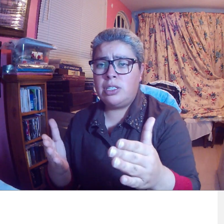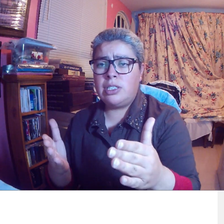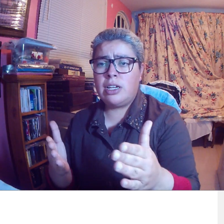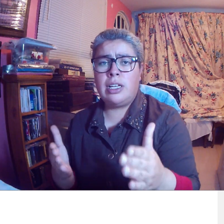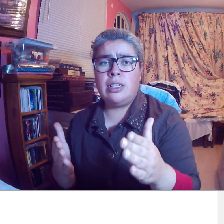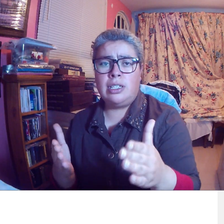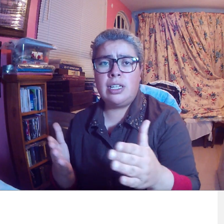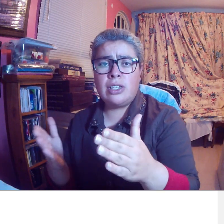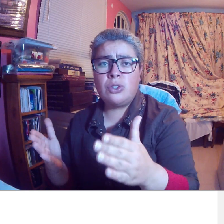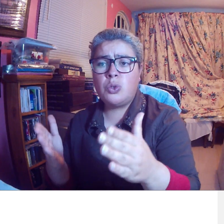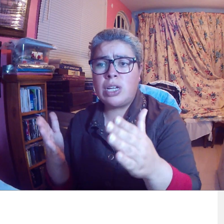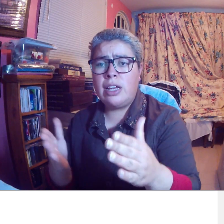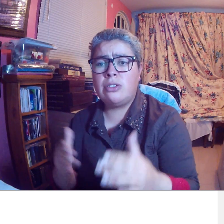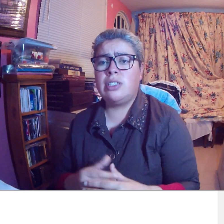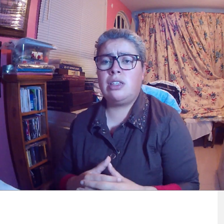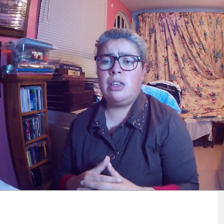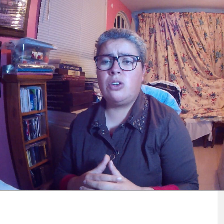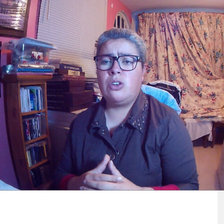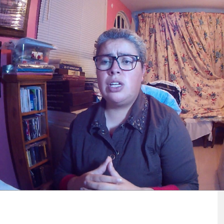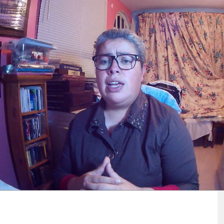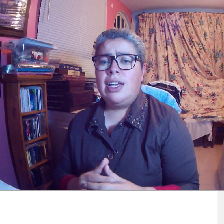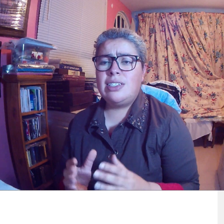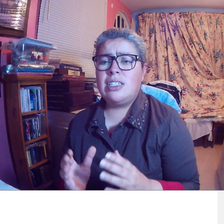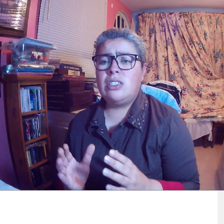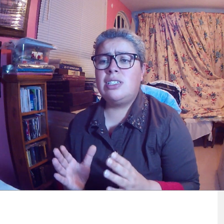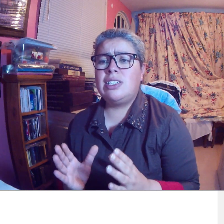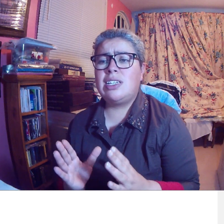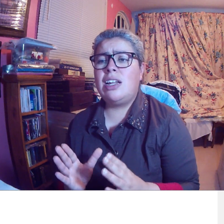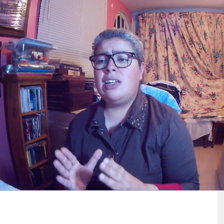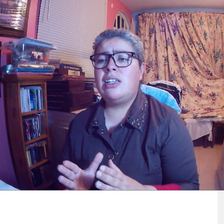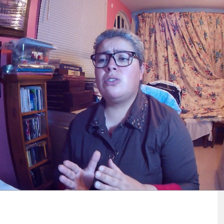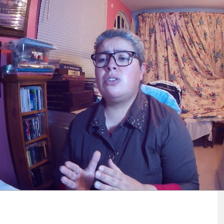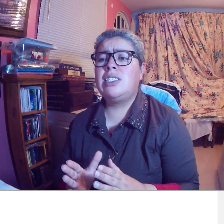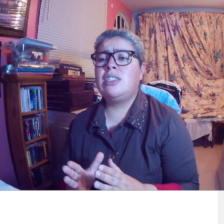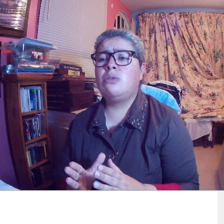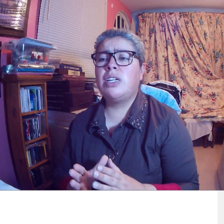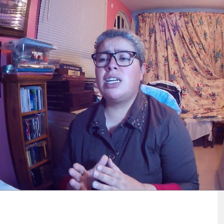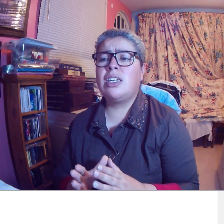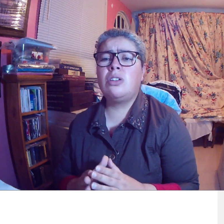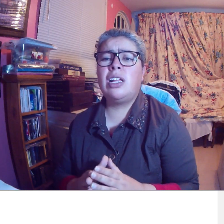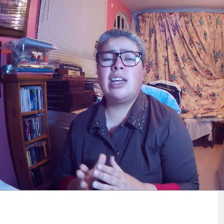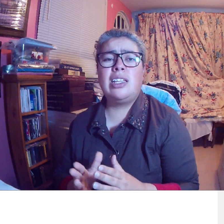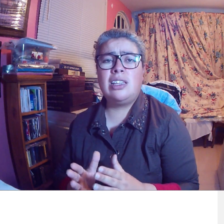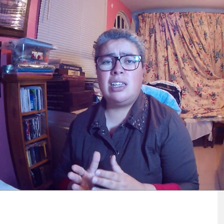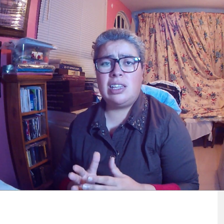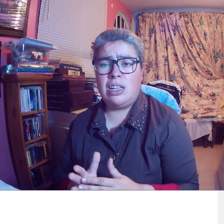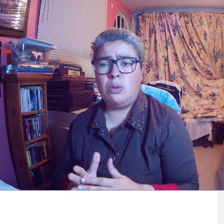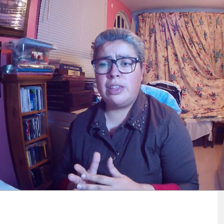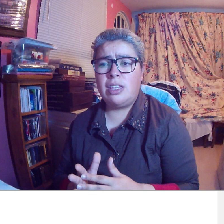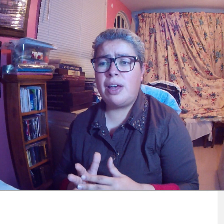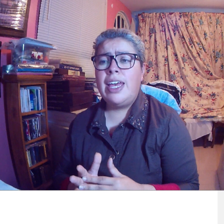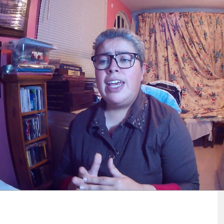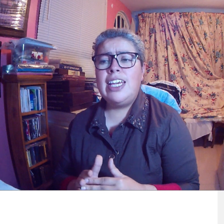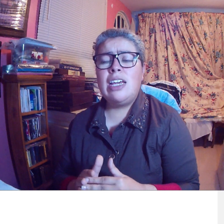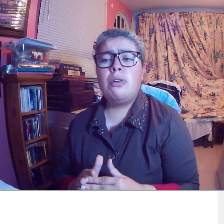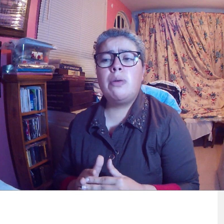son en este caso sus aliados estratégicos. Estas acciones están alineadas con el segundo eje rector de la Agenda Digital